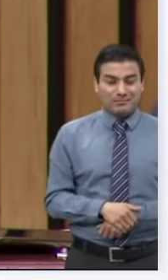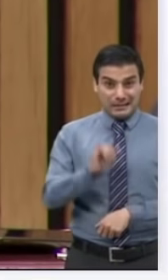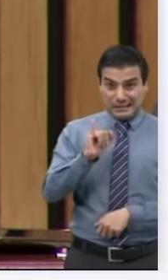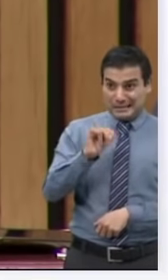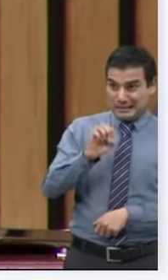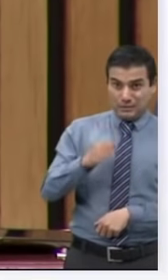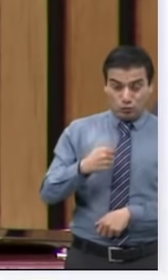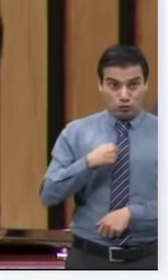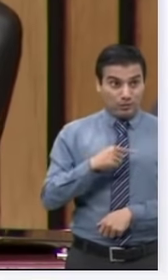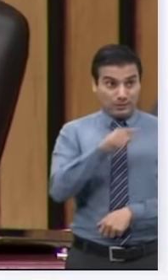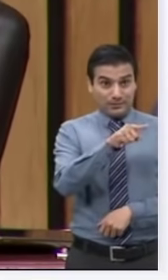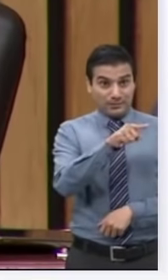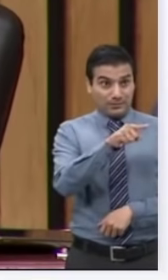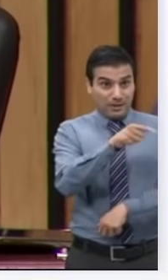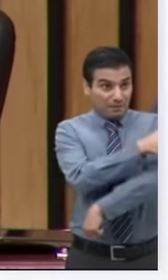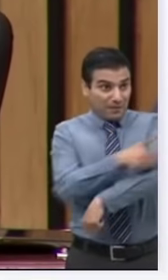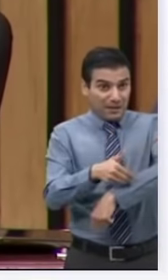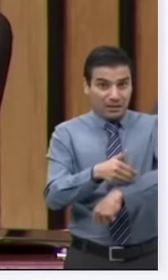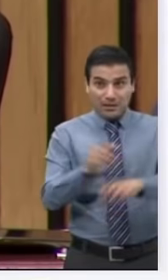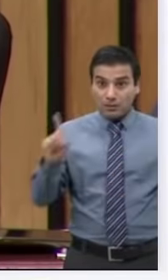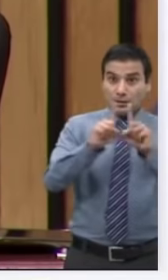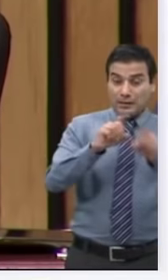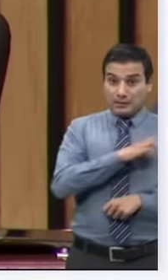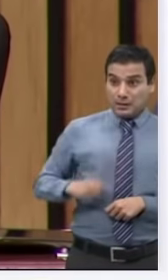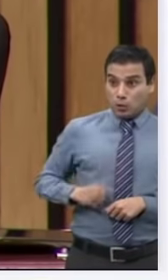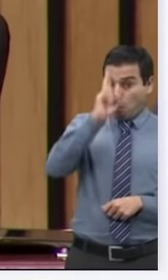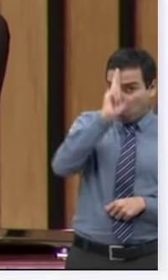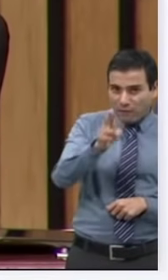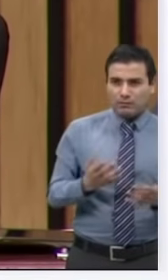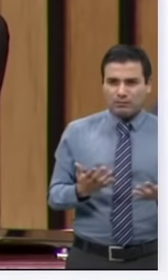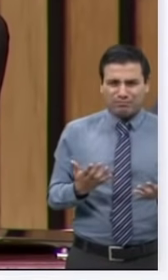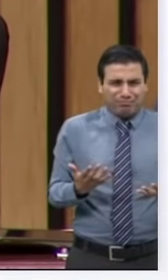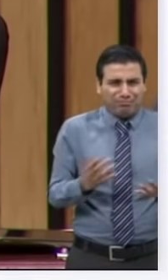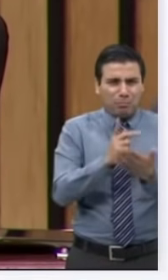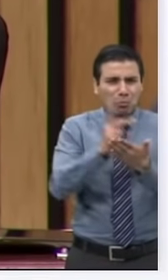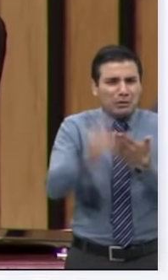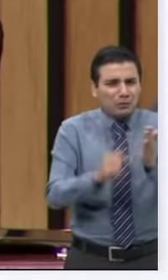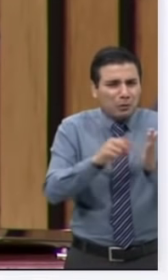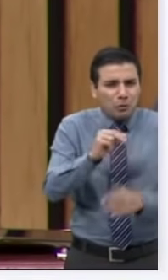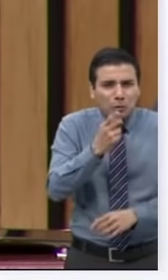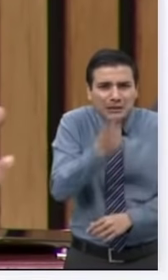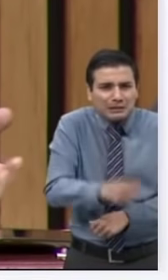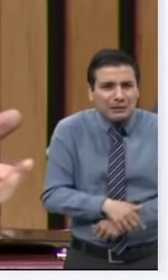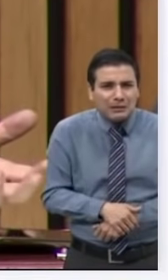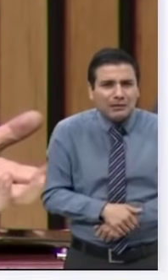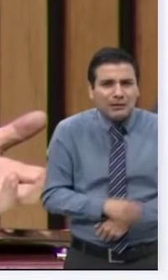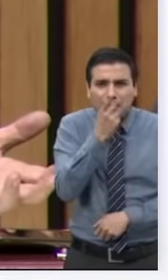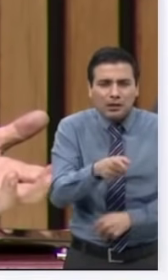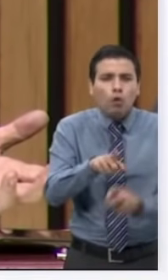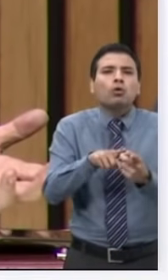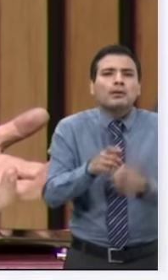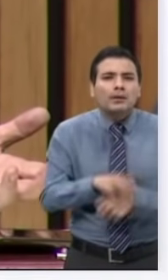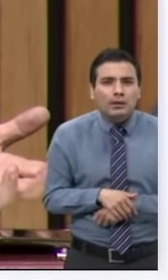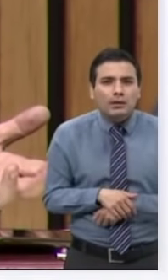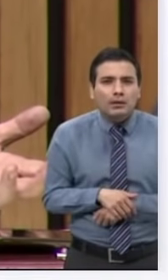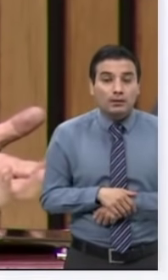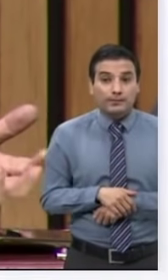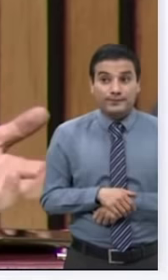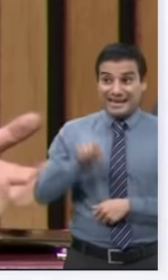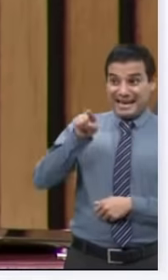acompañan a los candidatos por favor donde dice sobre el proyecto que no puede aparecer un familiar